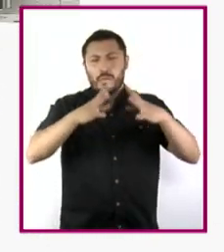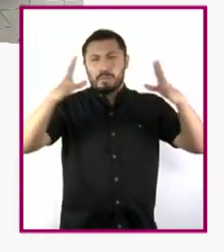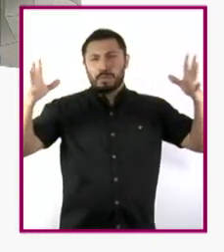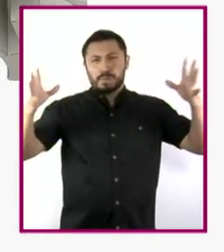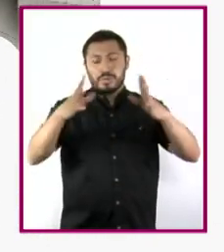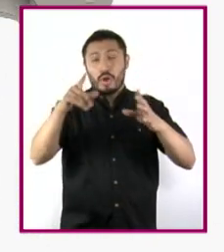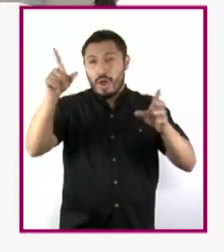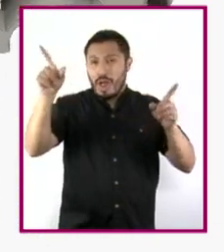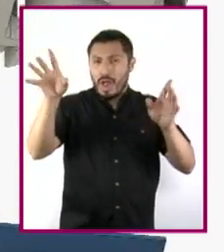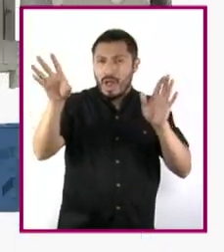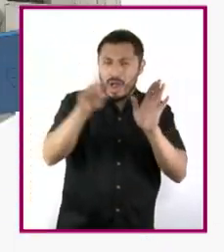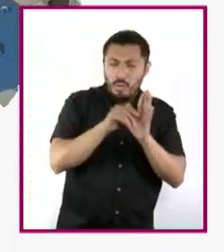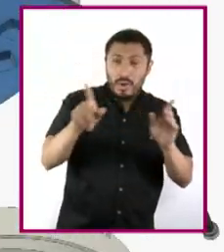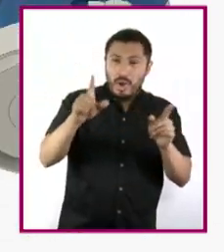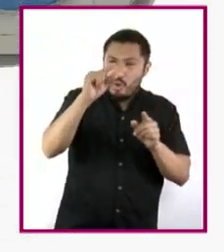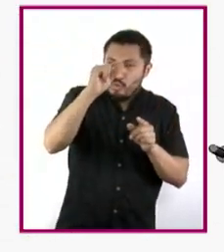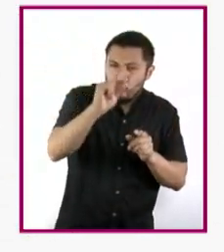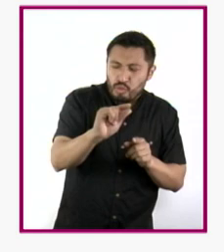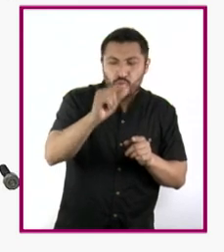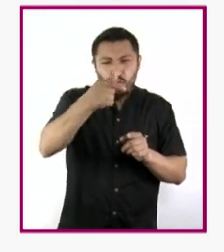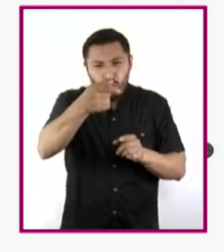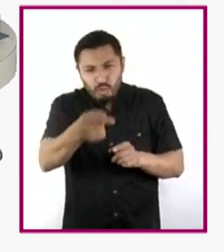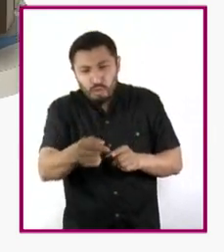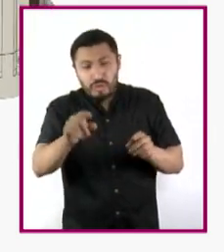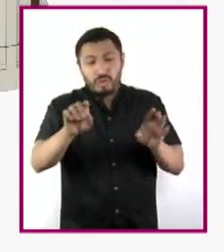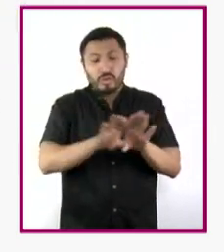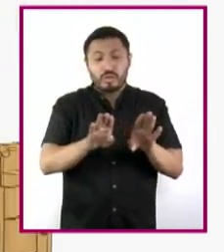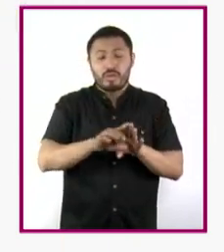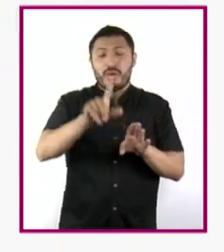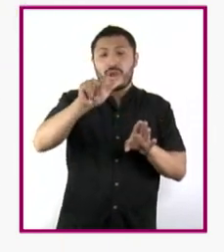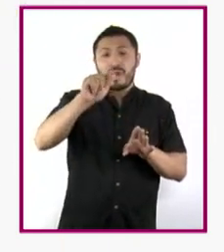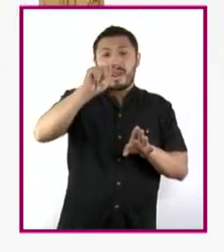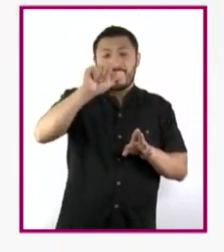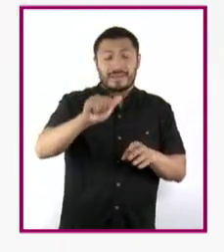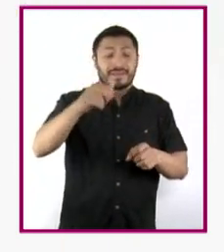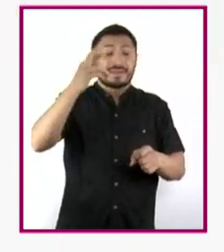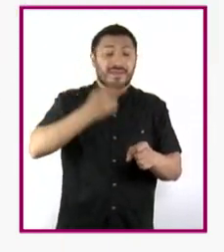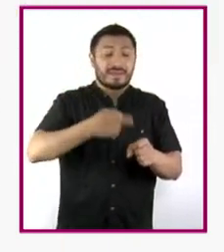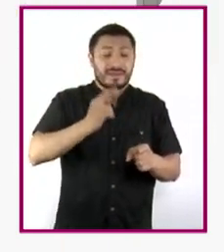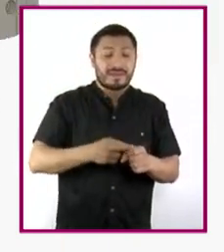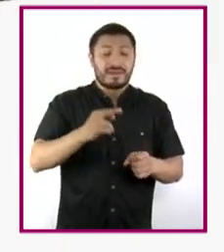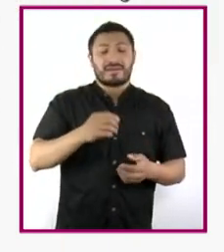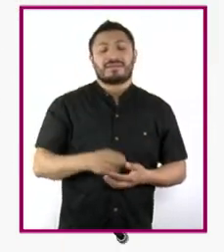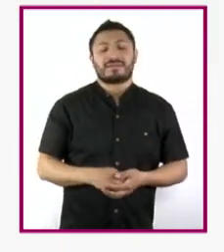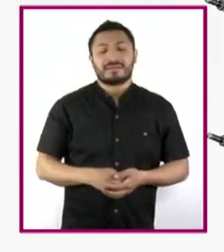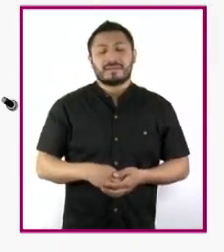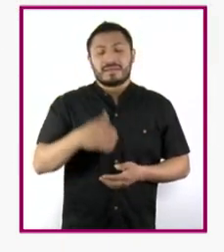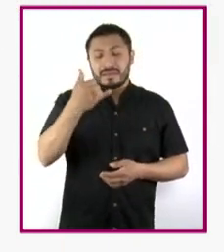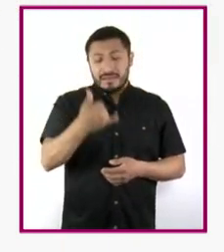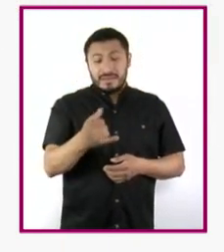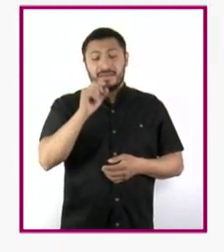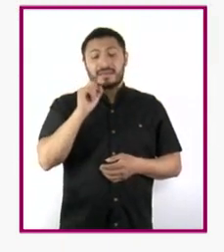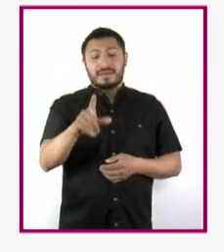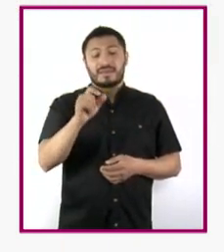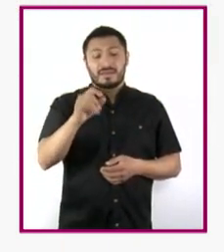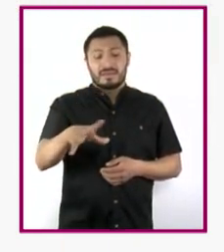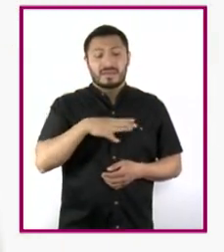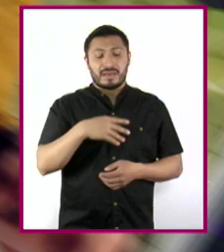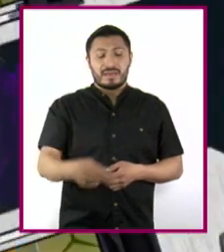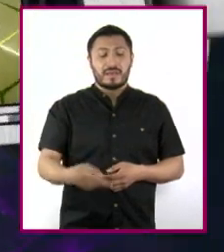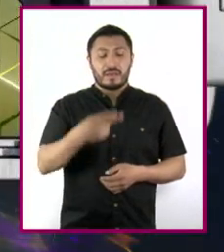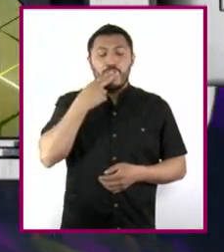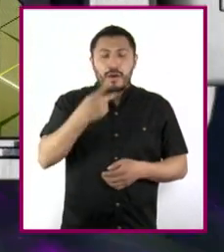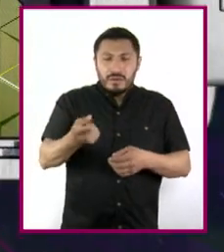de forma muy comprimido, como lo es la lata de un reflejo. De hecho, por eso se llama CANSAT. Y a su vez también hay